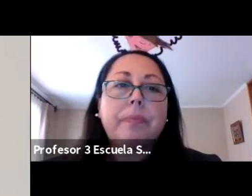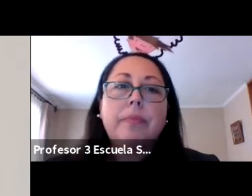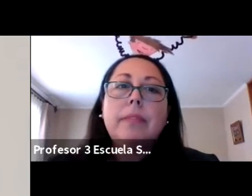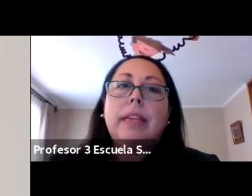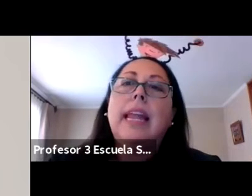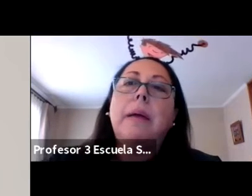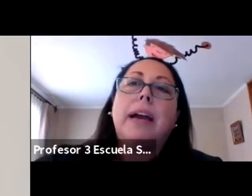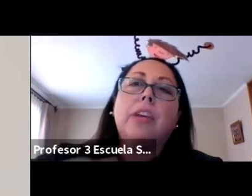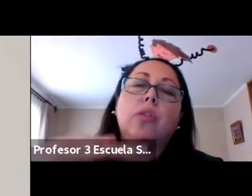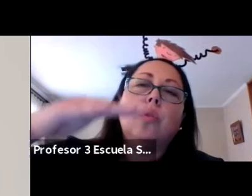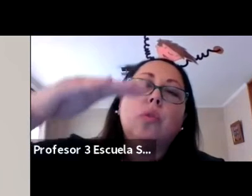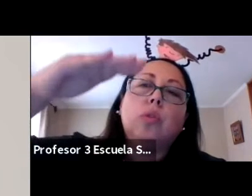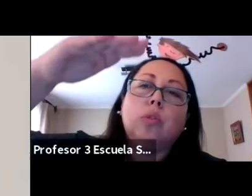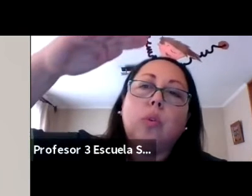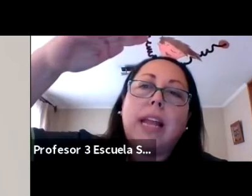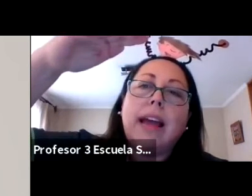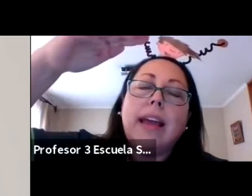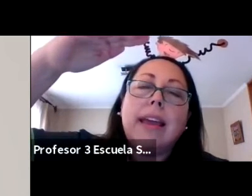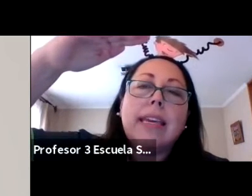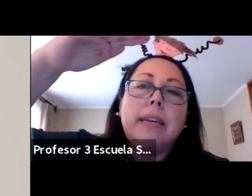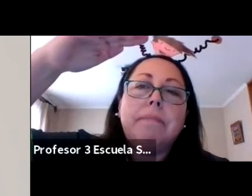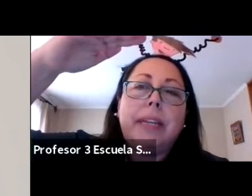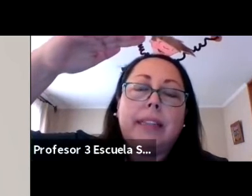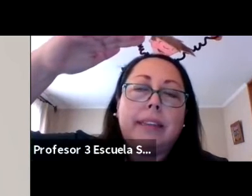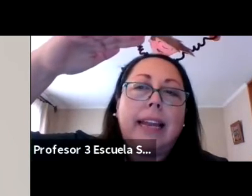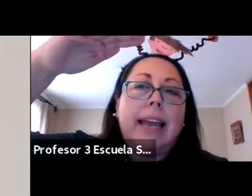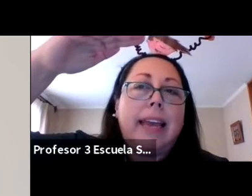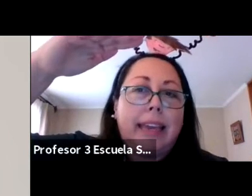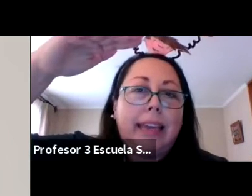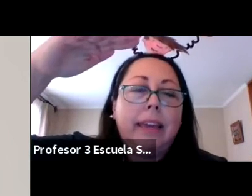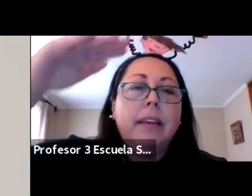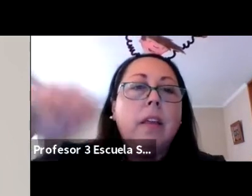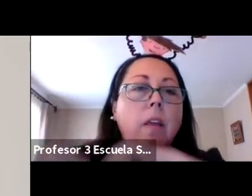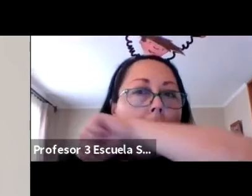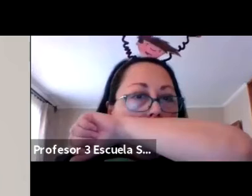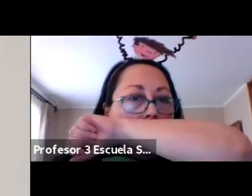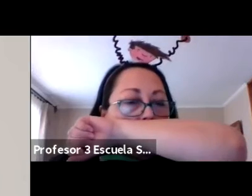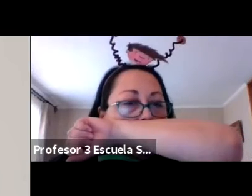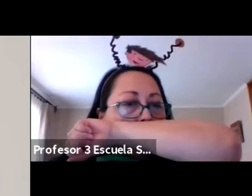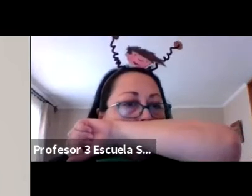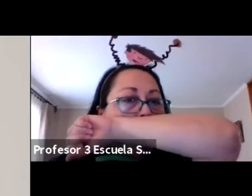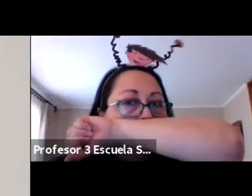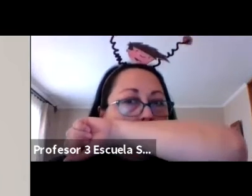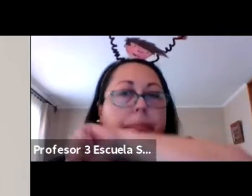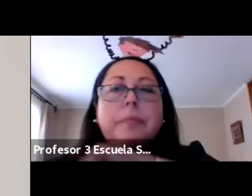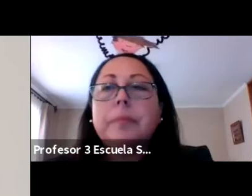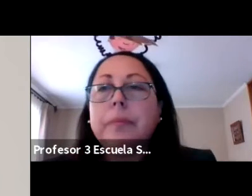¿ya? La mayúscula imprenta, la E,